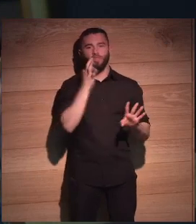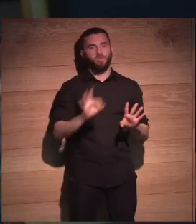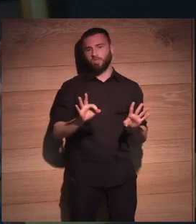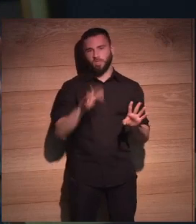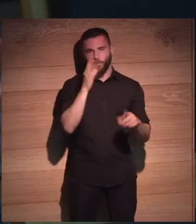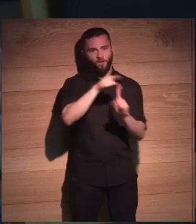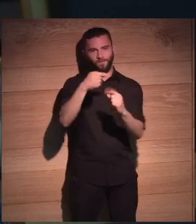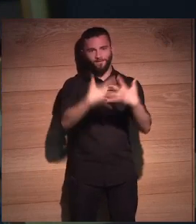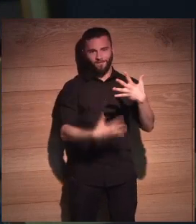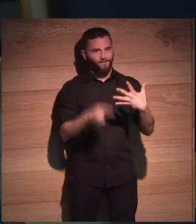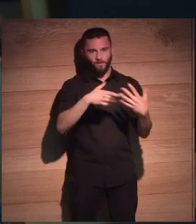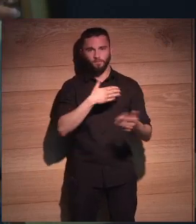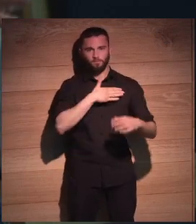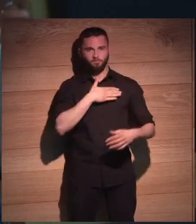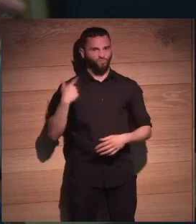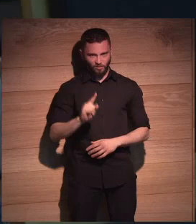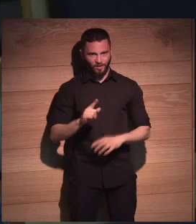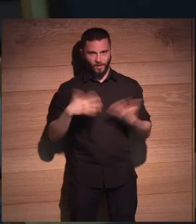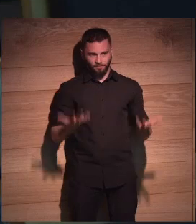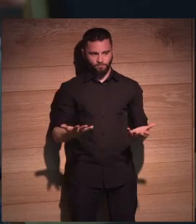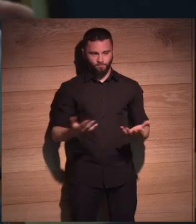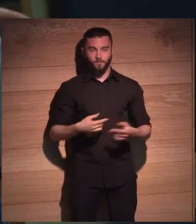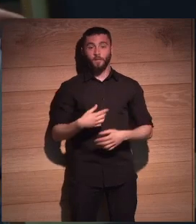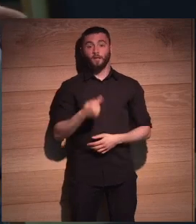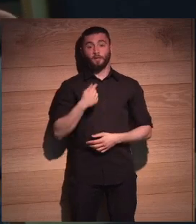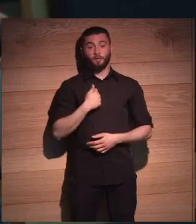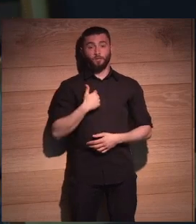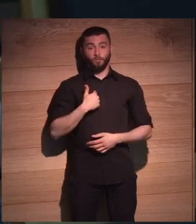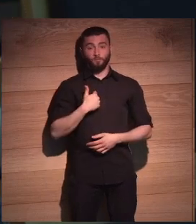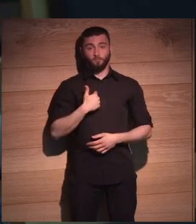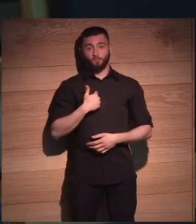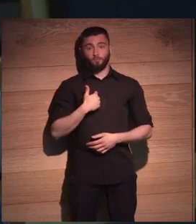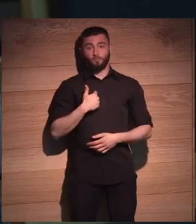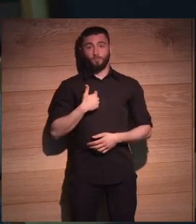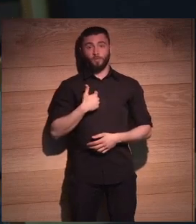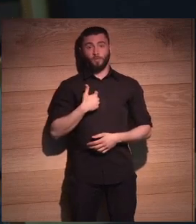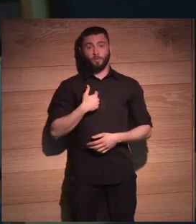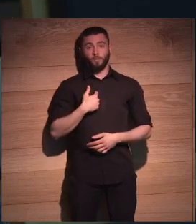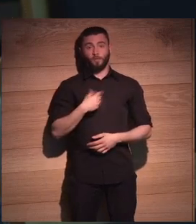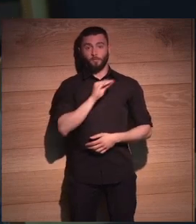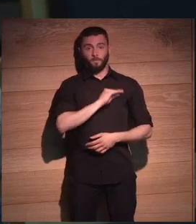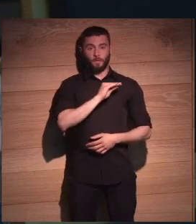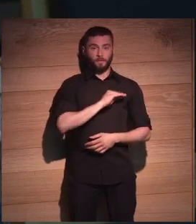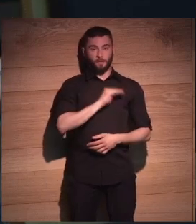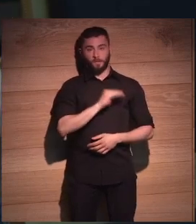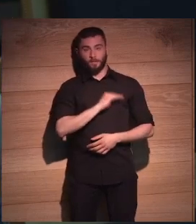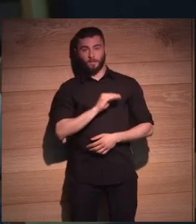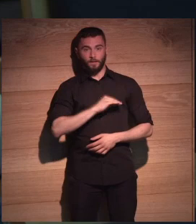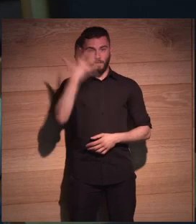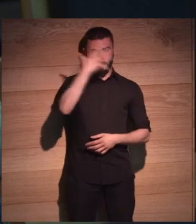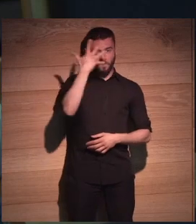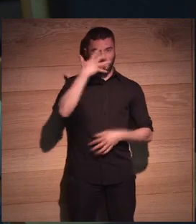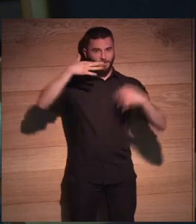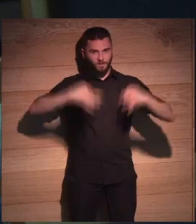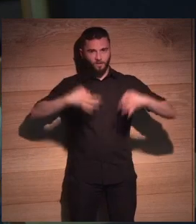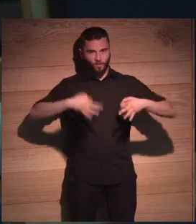muchas cosas, ¿no? Y por supuesto, yo soy bastante descreída de la seguridad, o sea,